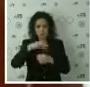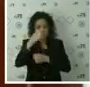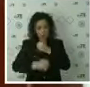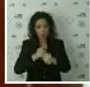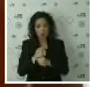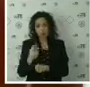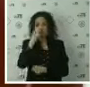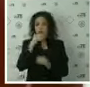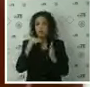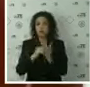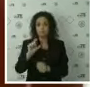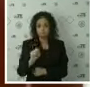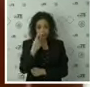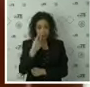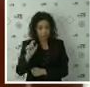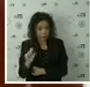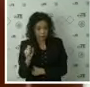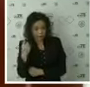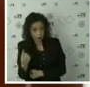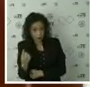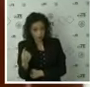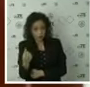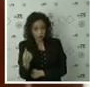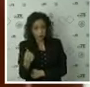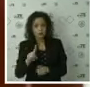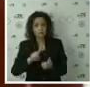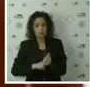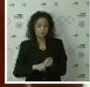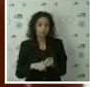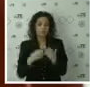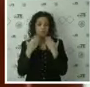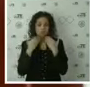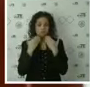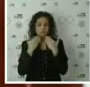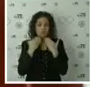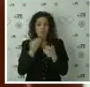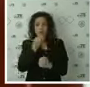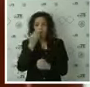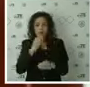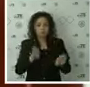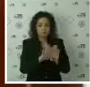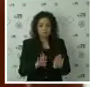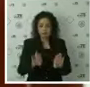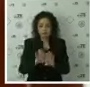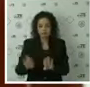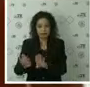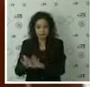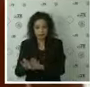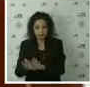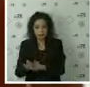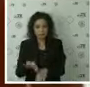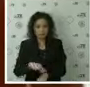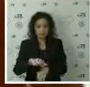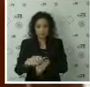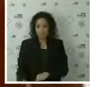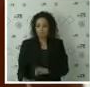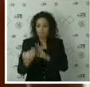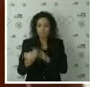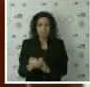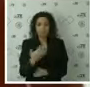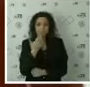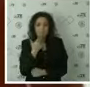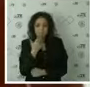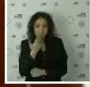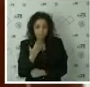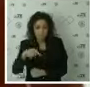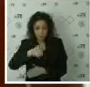2020-2021, con el inminente cierre de espacios educativos y formativos presenciales en la Ciudad de México, ¿o a